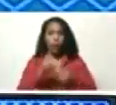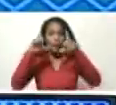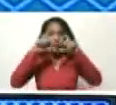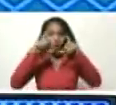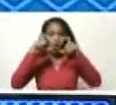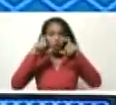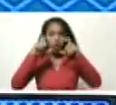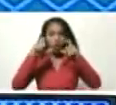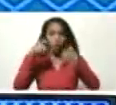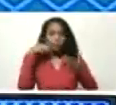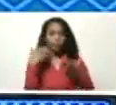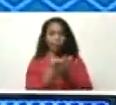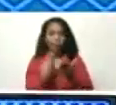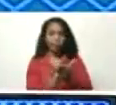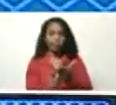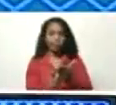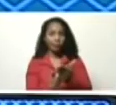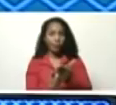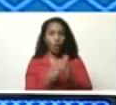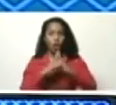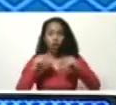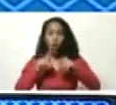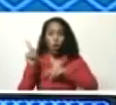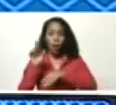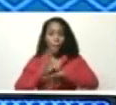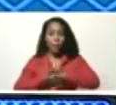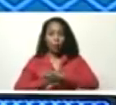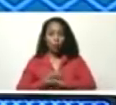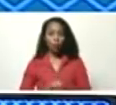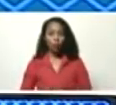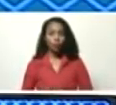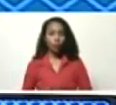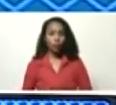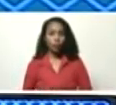fotografías, testimonios de todo lo que sucedió.